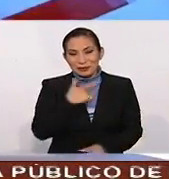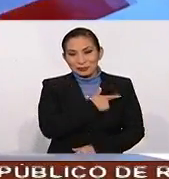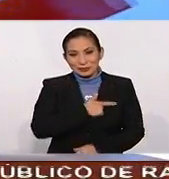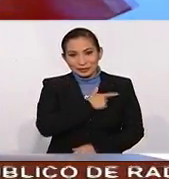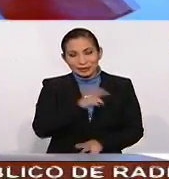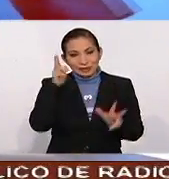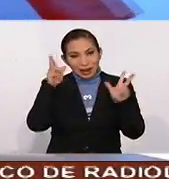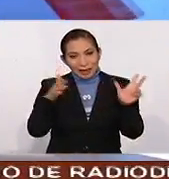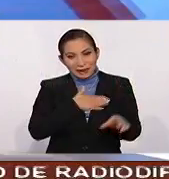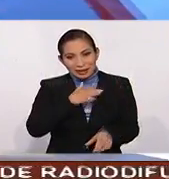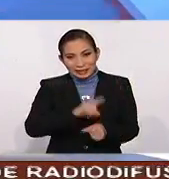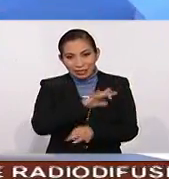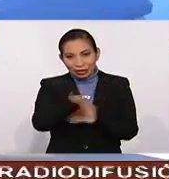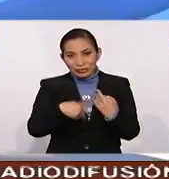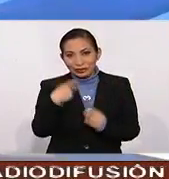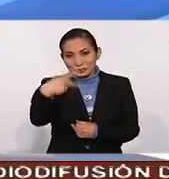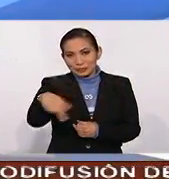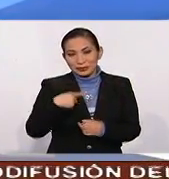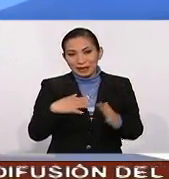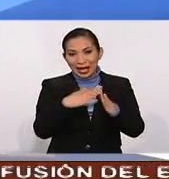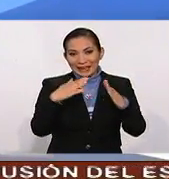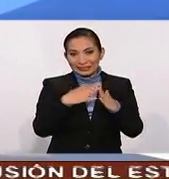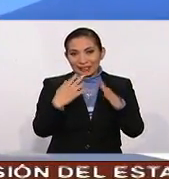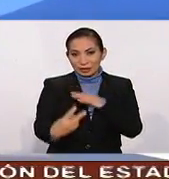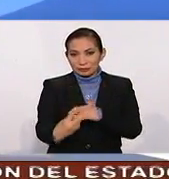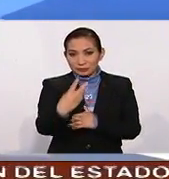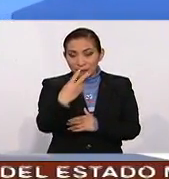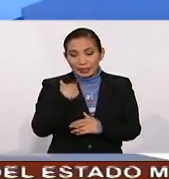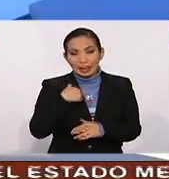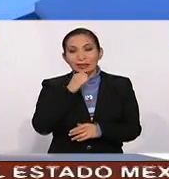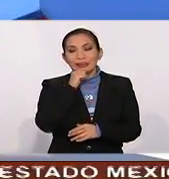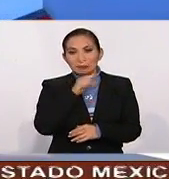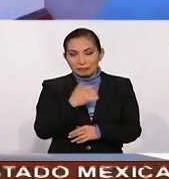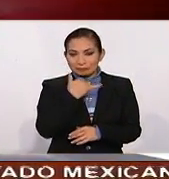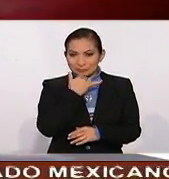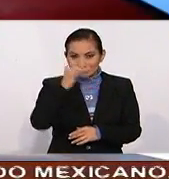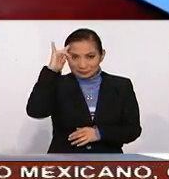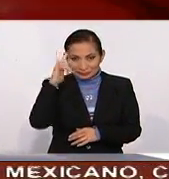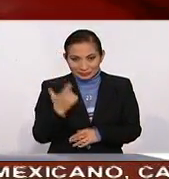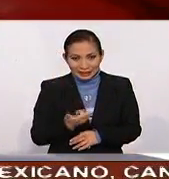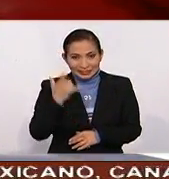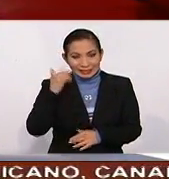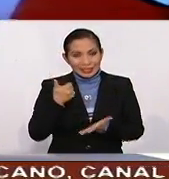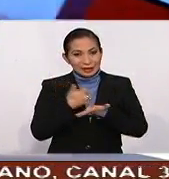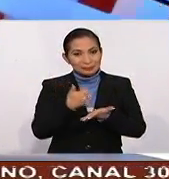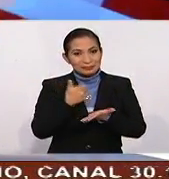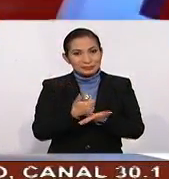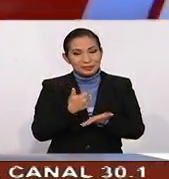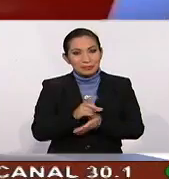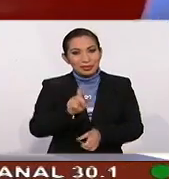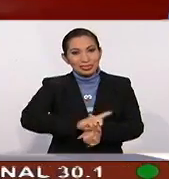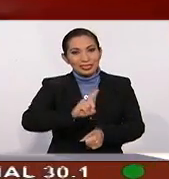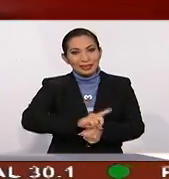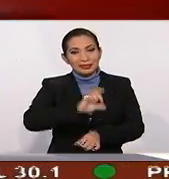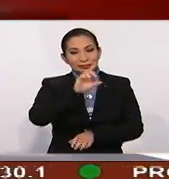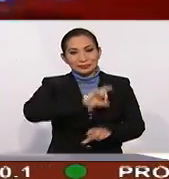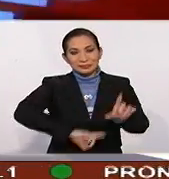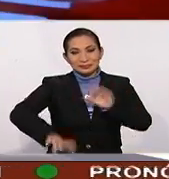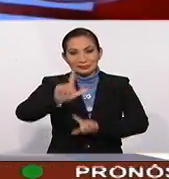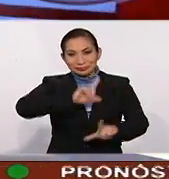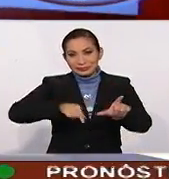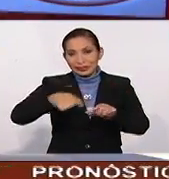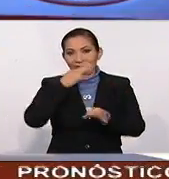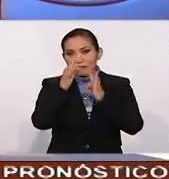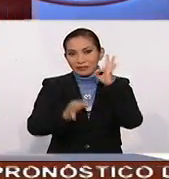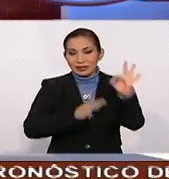saludarte, Pati. ¿Qué tal? Muy buenos días a todos quienes nos ven desde sus hogares. Permítame saludar también a Grisela Yebra, quien se encuentra como cada mañana en la lengua de señas. Este es